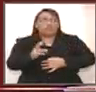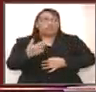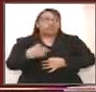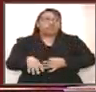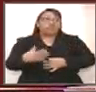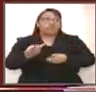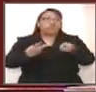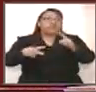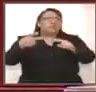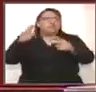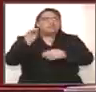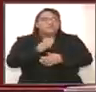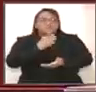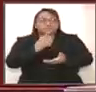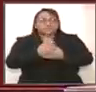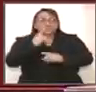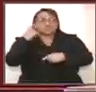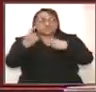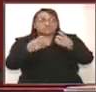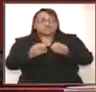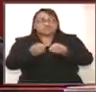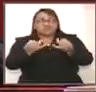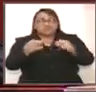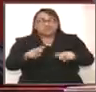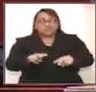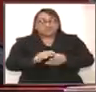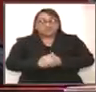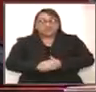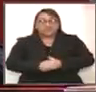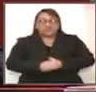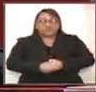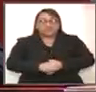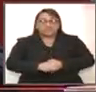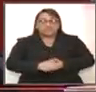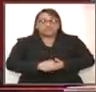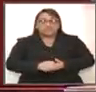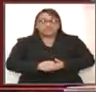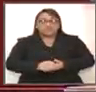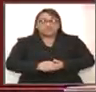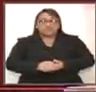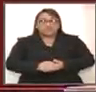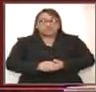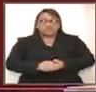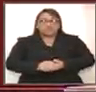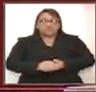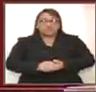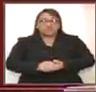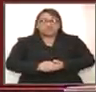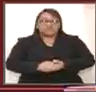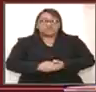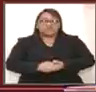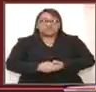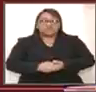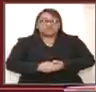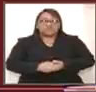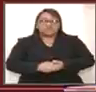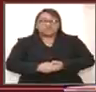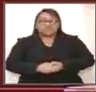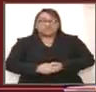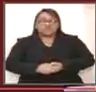50% como consecuencia de las acciones tanto policiales como judiciales y de